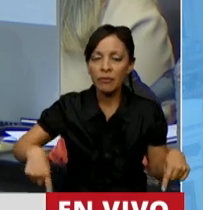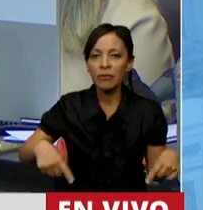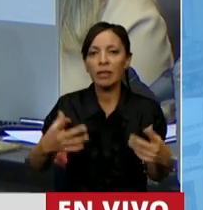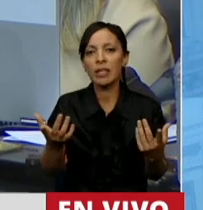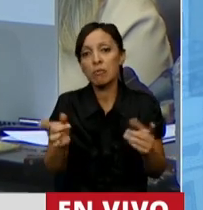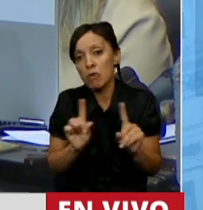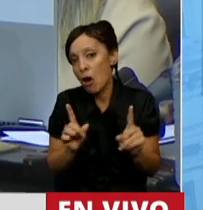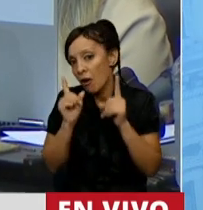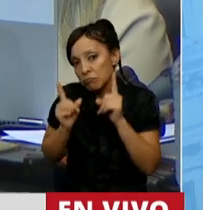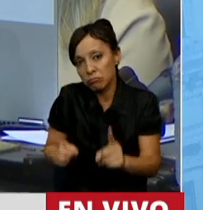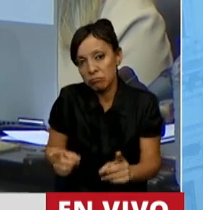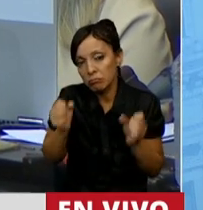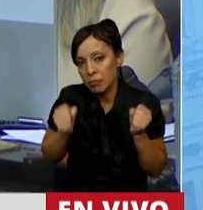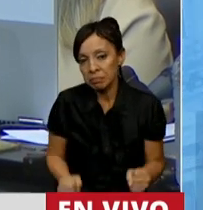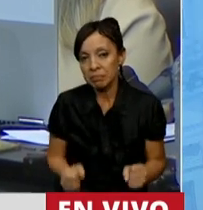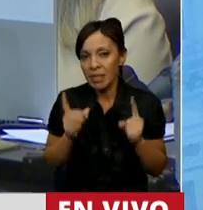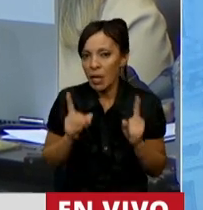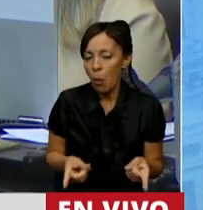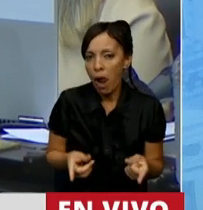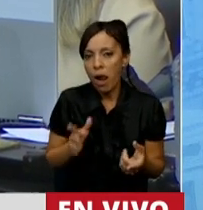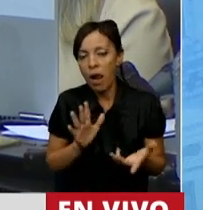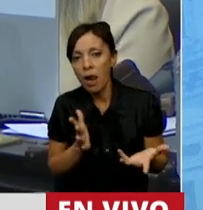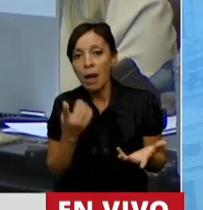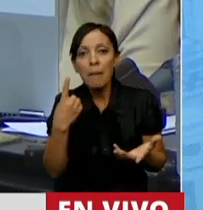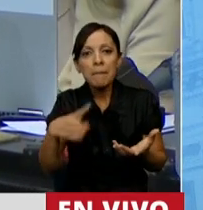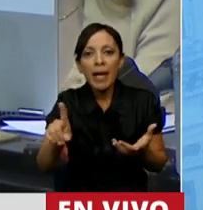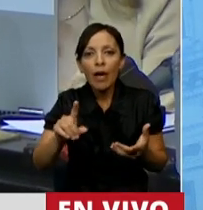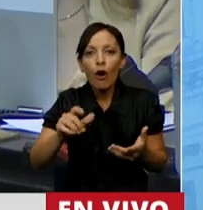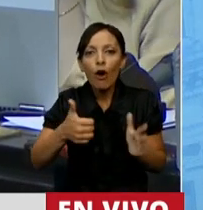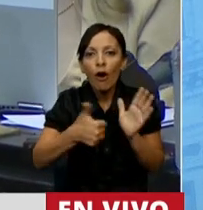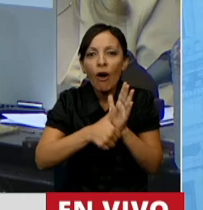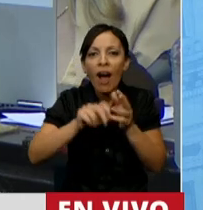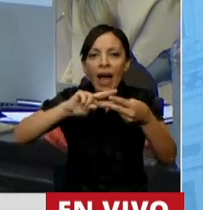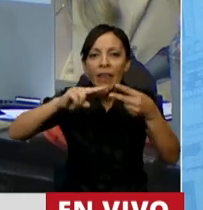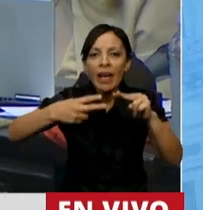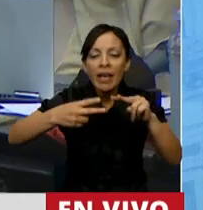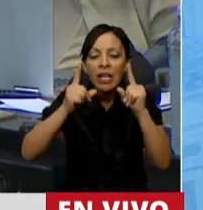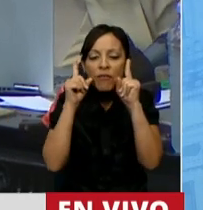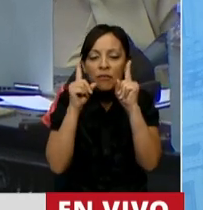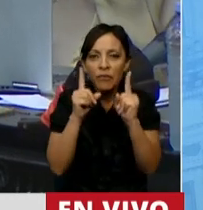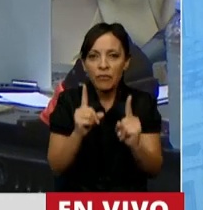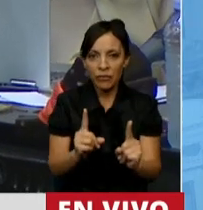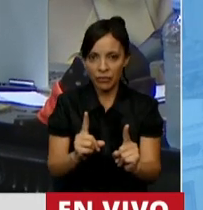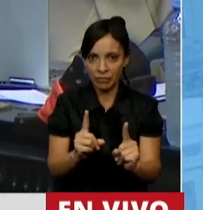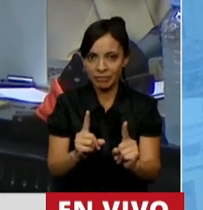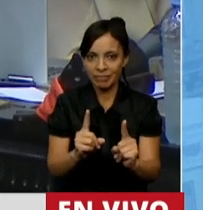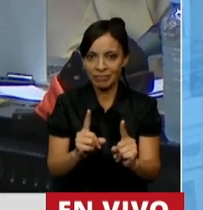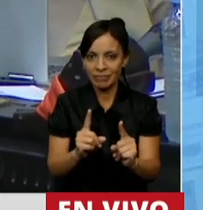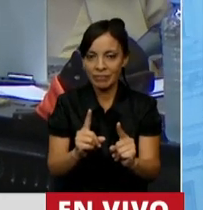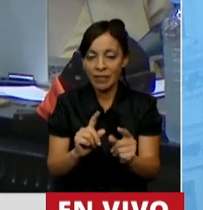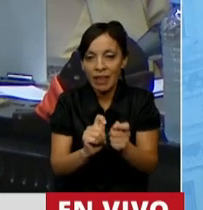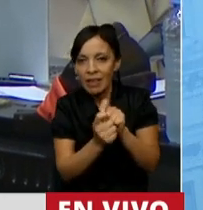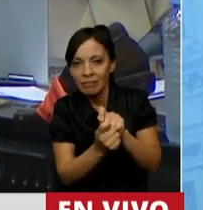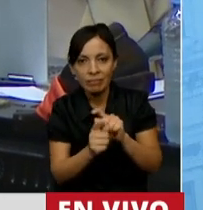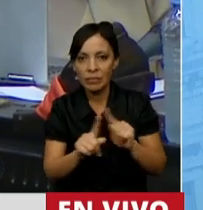hemos arrepentido, pero nuestro genoma permanece intacto, nuestro genoma nos